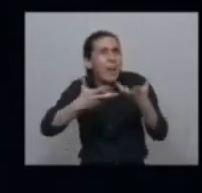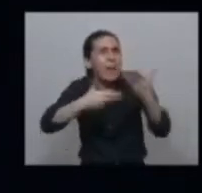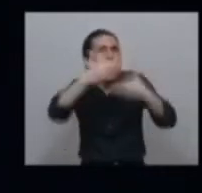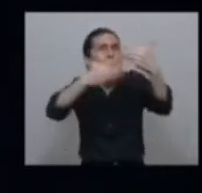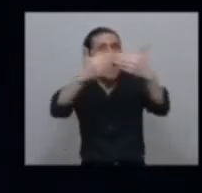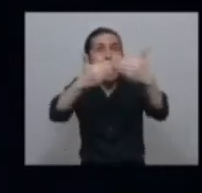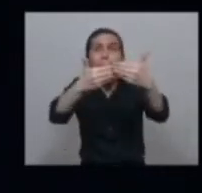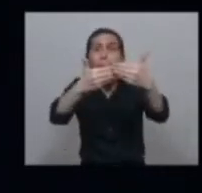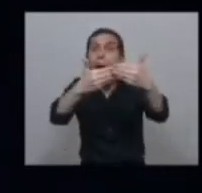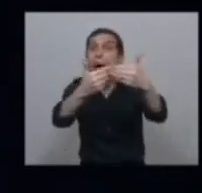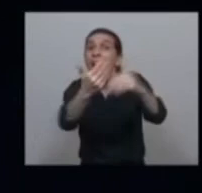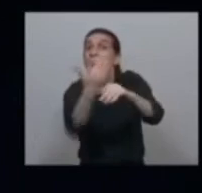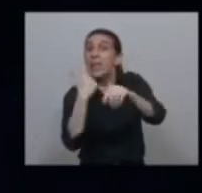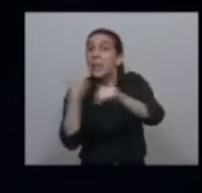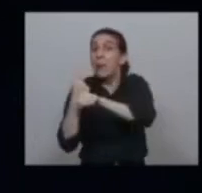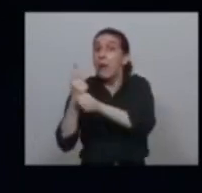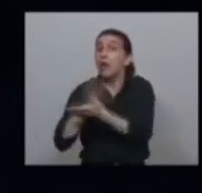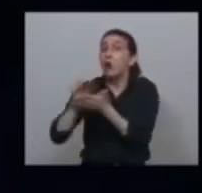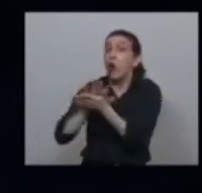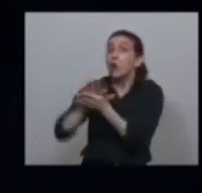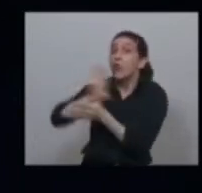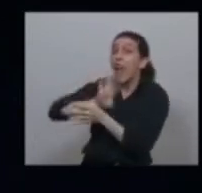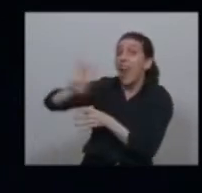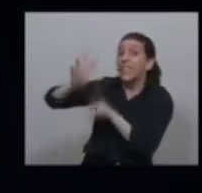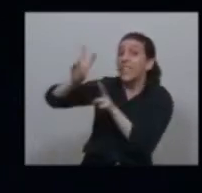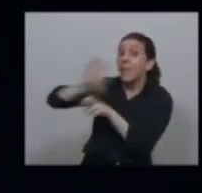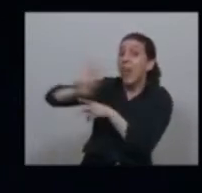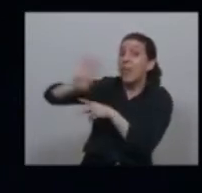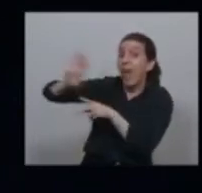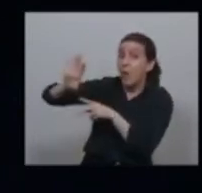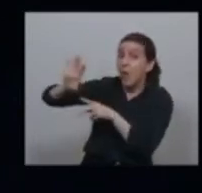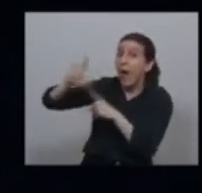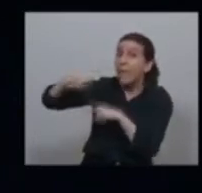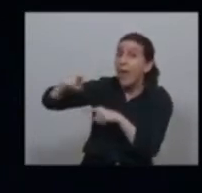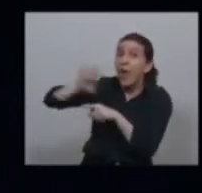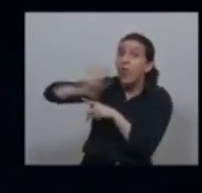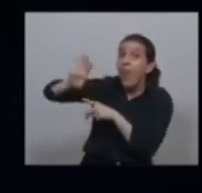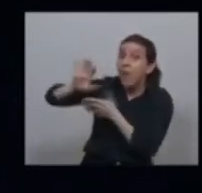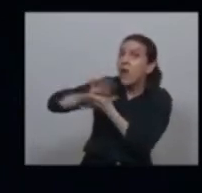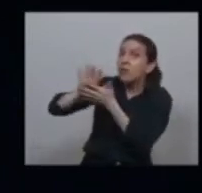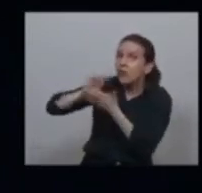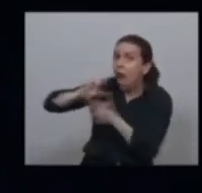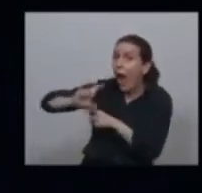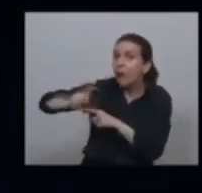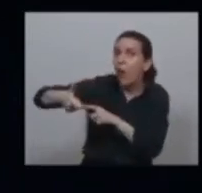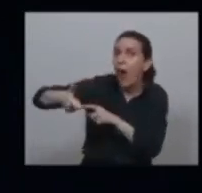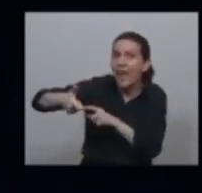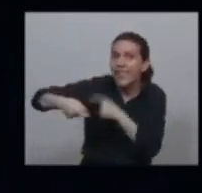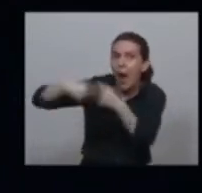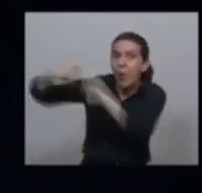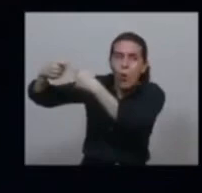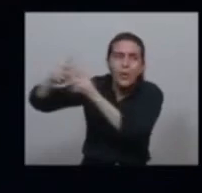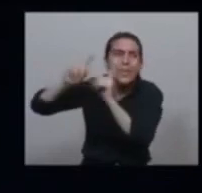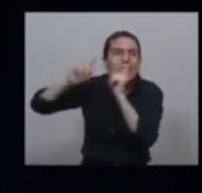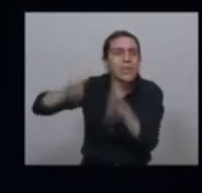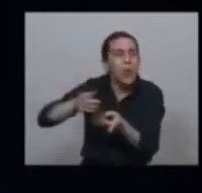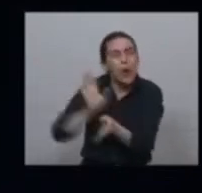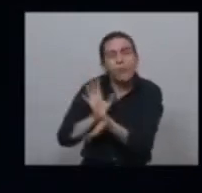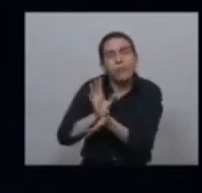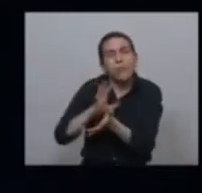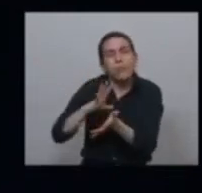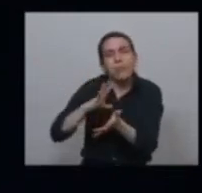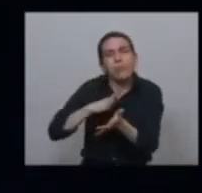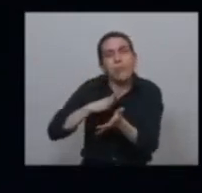de la deuda externa. Pero esto no resuelve todos los problemas de la economía argentina. es tan solo una necesidad, una